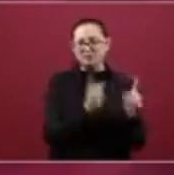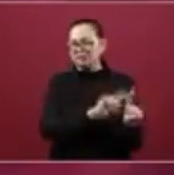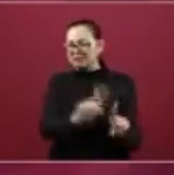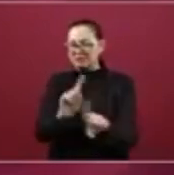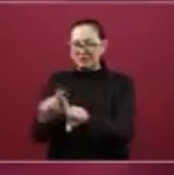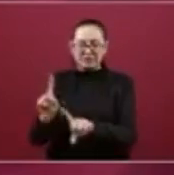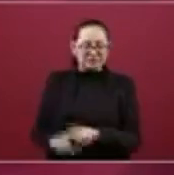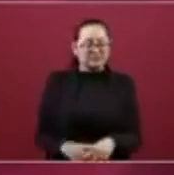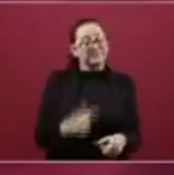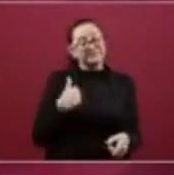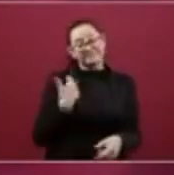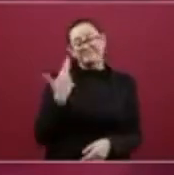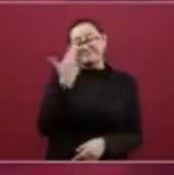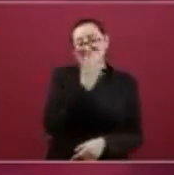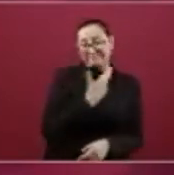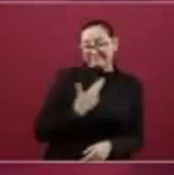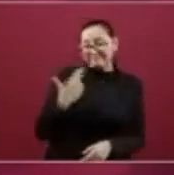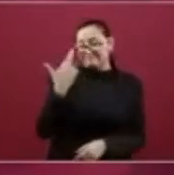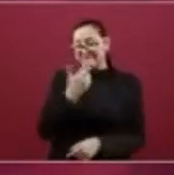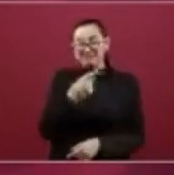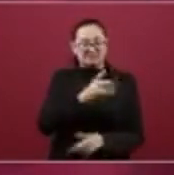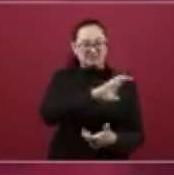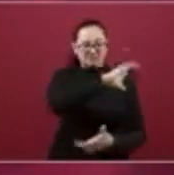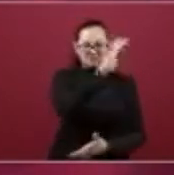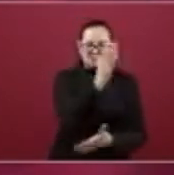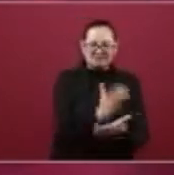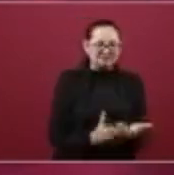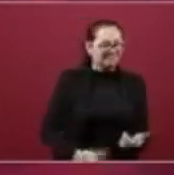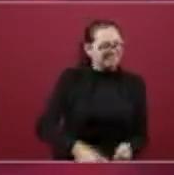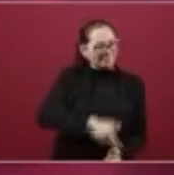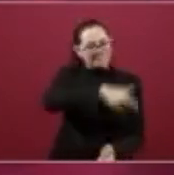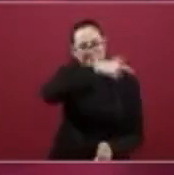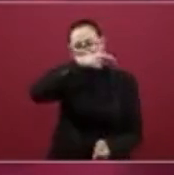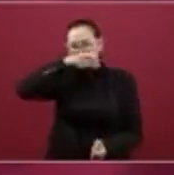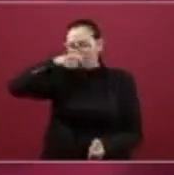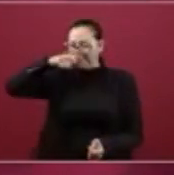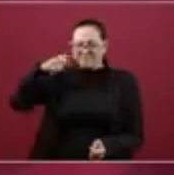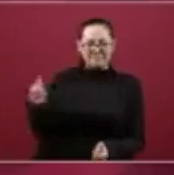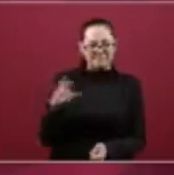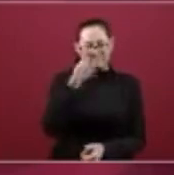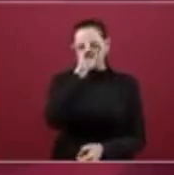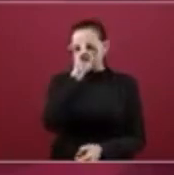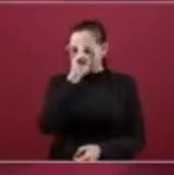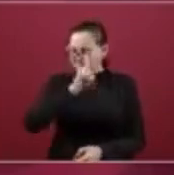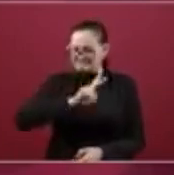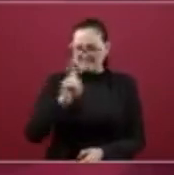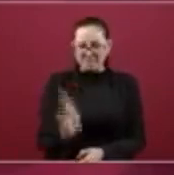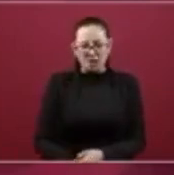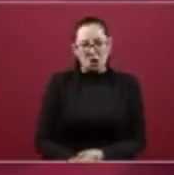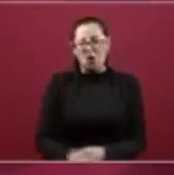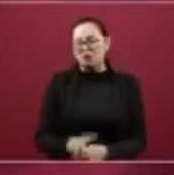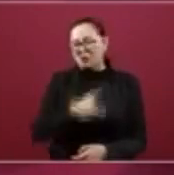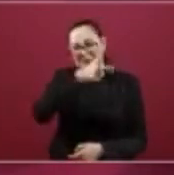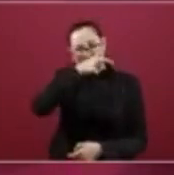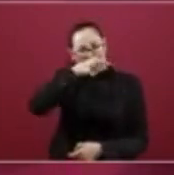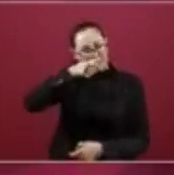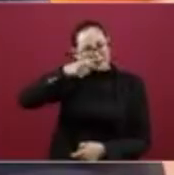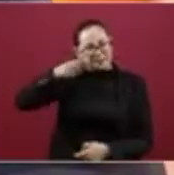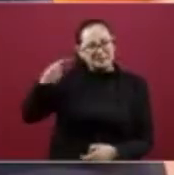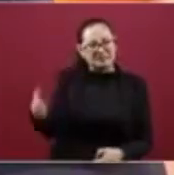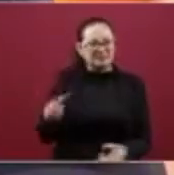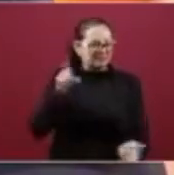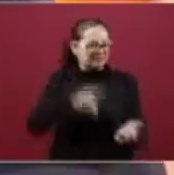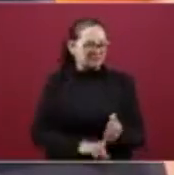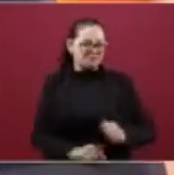dijimos, contratos leoninos que se hicieron mediante el